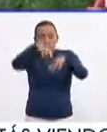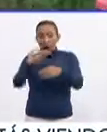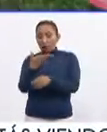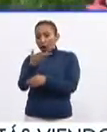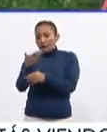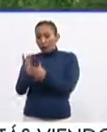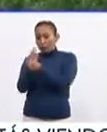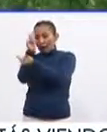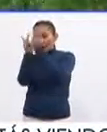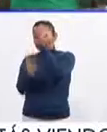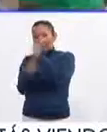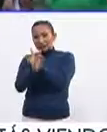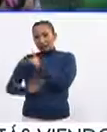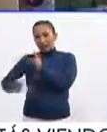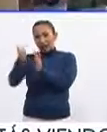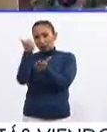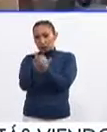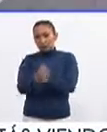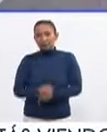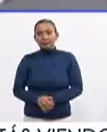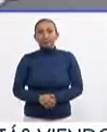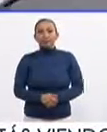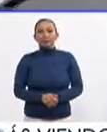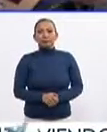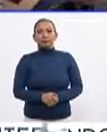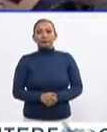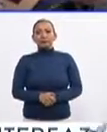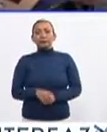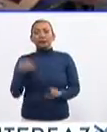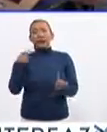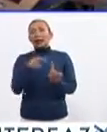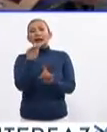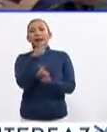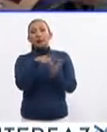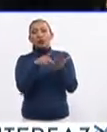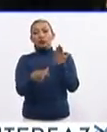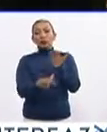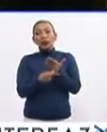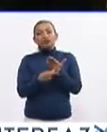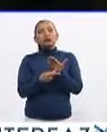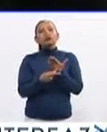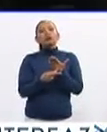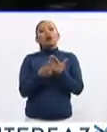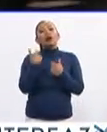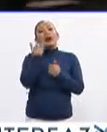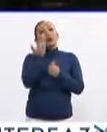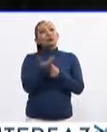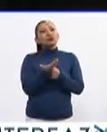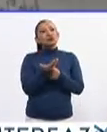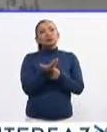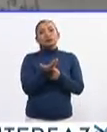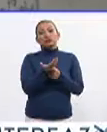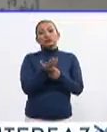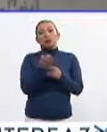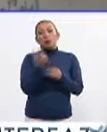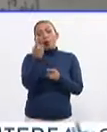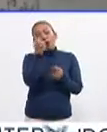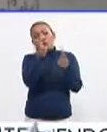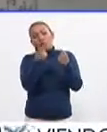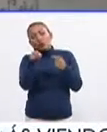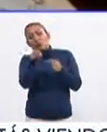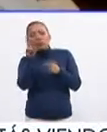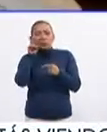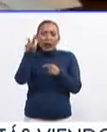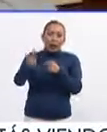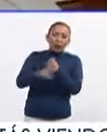huertos urbanos, entre otros. Pero en particular en este proyecto estamos buscando a aquellos